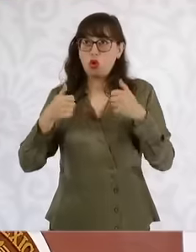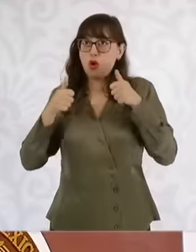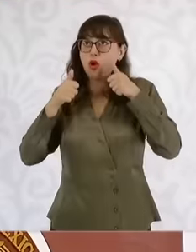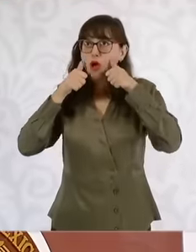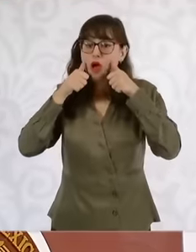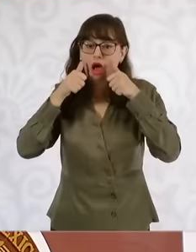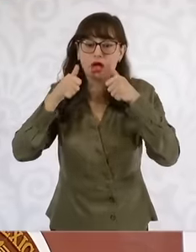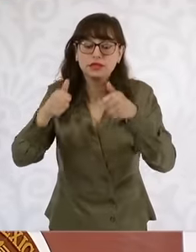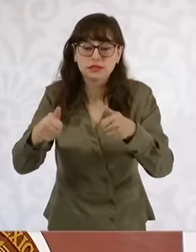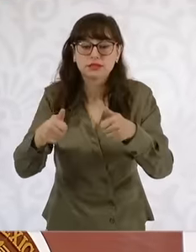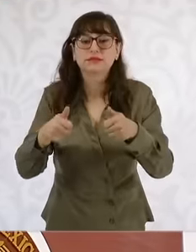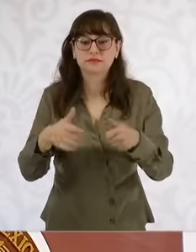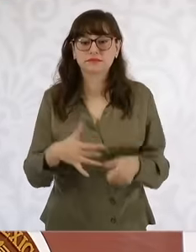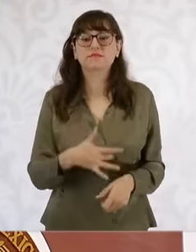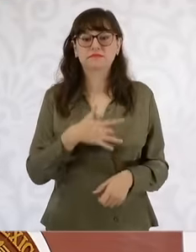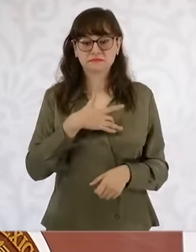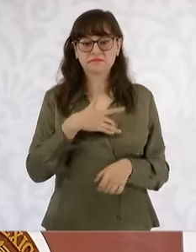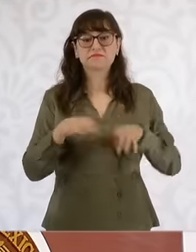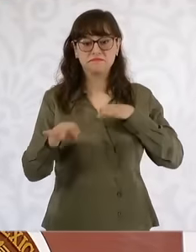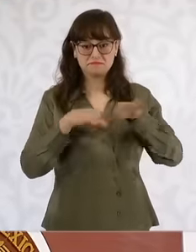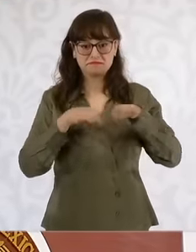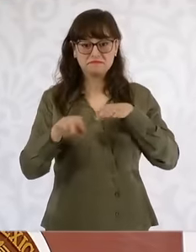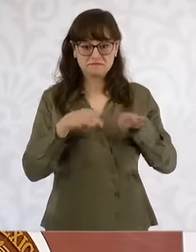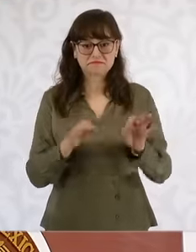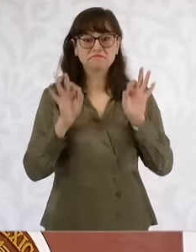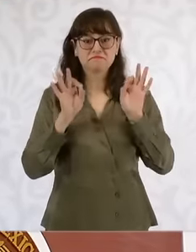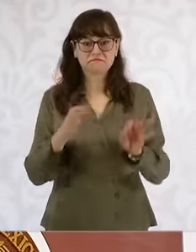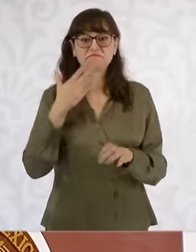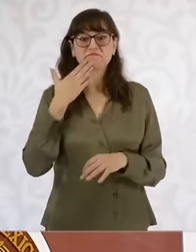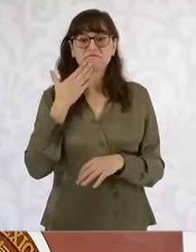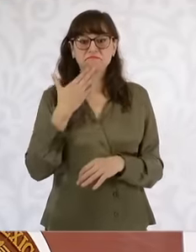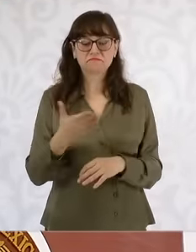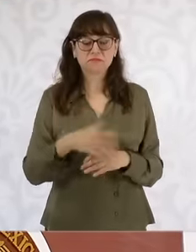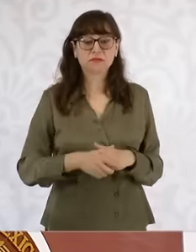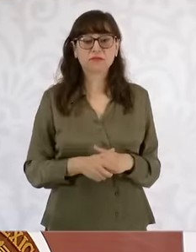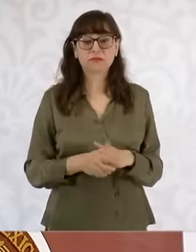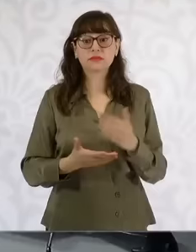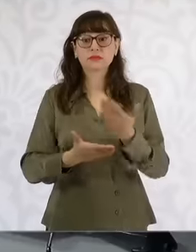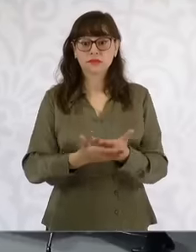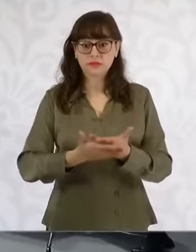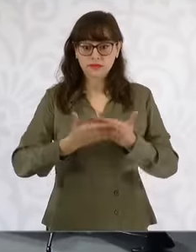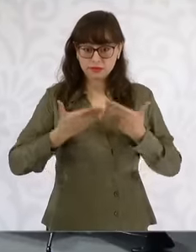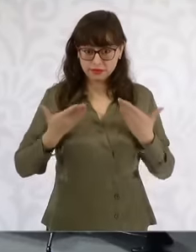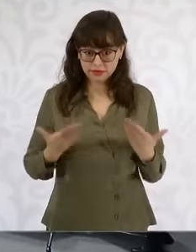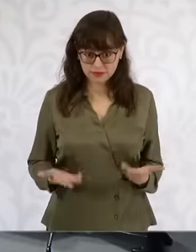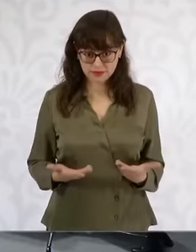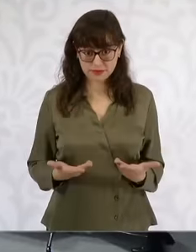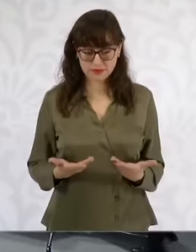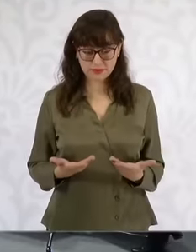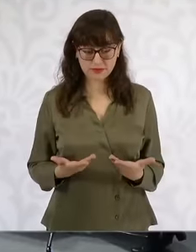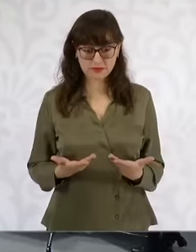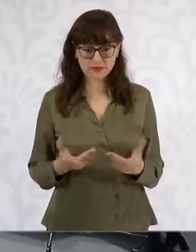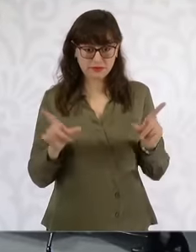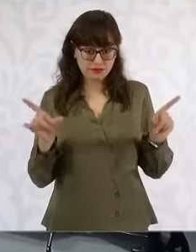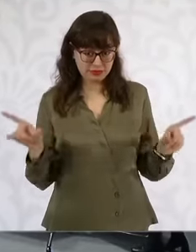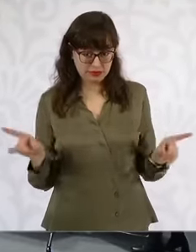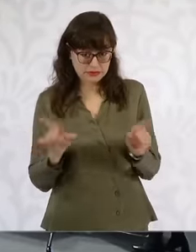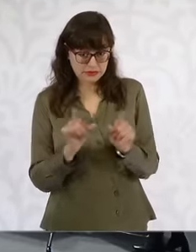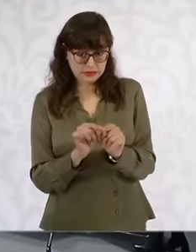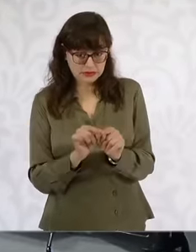una gira de trabajo muy exitosa. Y ahora, si me permite, presidenta, nada más muy